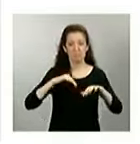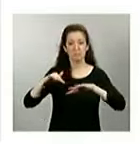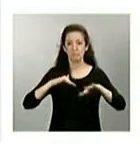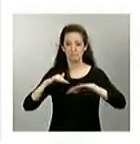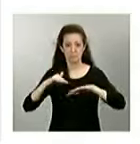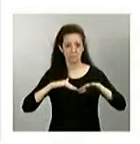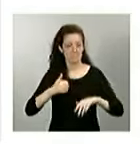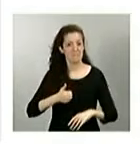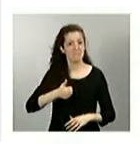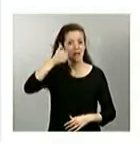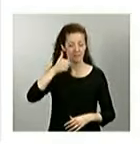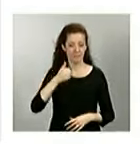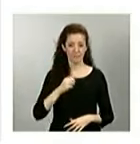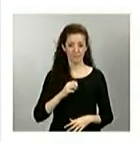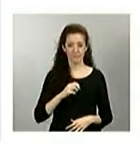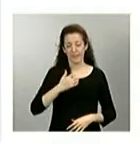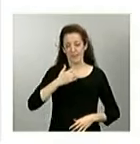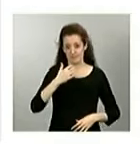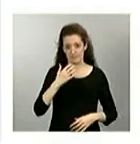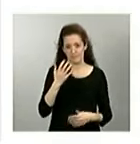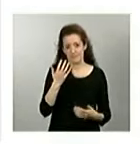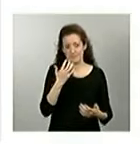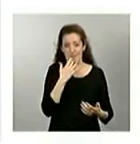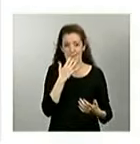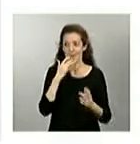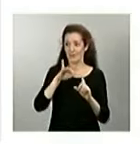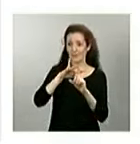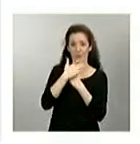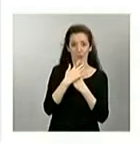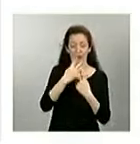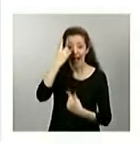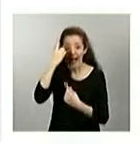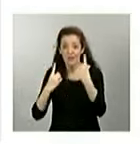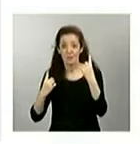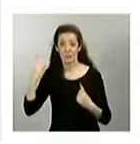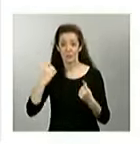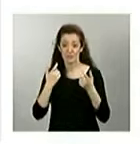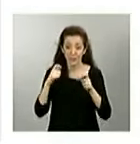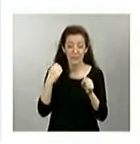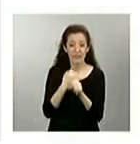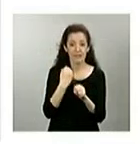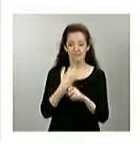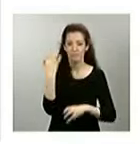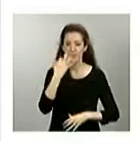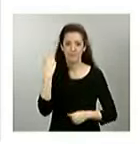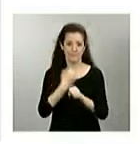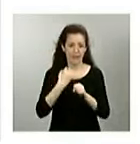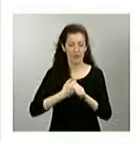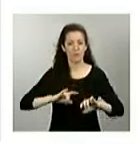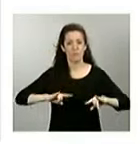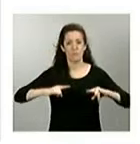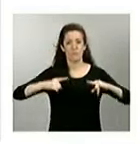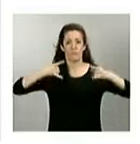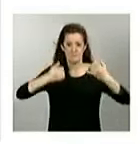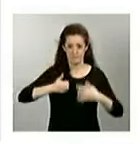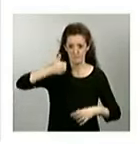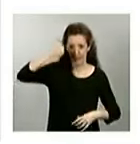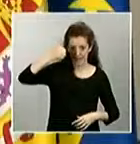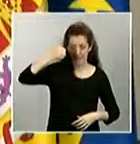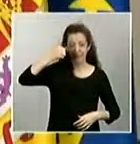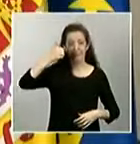sectores y puede imaginárselo que una situación como esta tiene que intensificar su actividad por lo tanto el patrón de